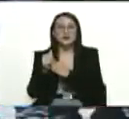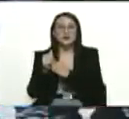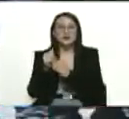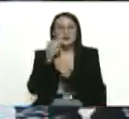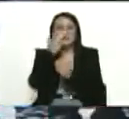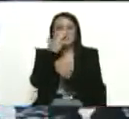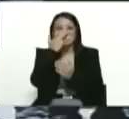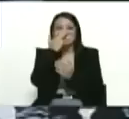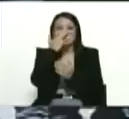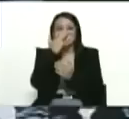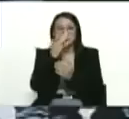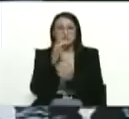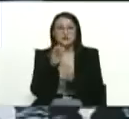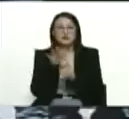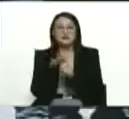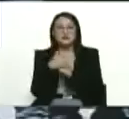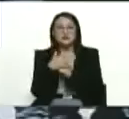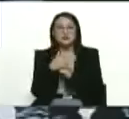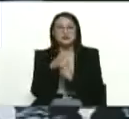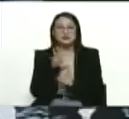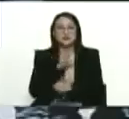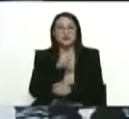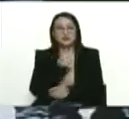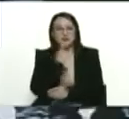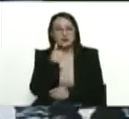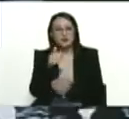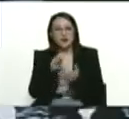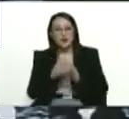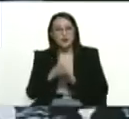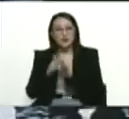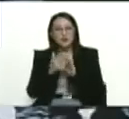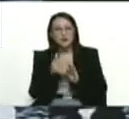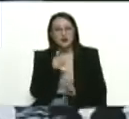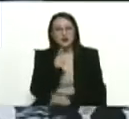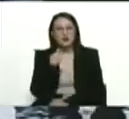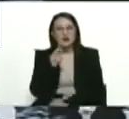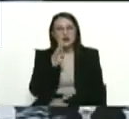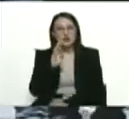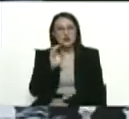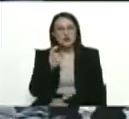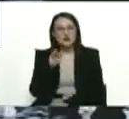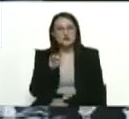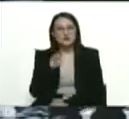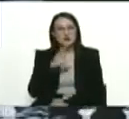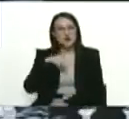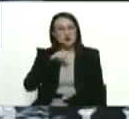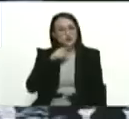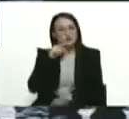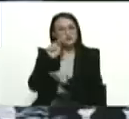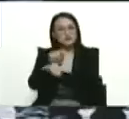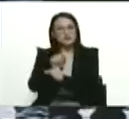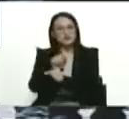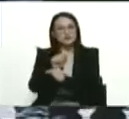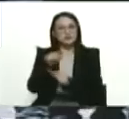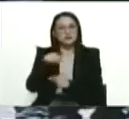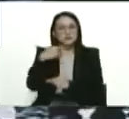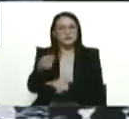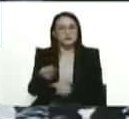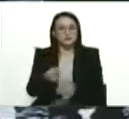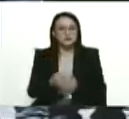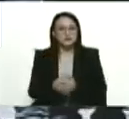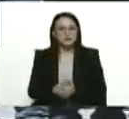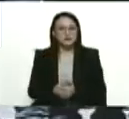pegado de la situación real de su calle, su comunidad, su VCH. Y nosotros dimos la instrucción y luego le